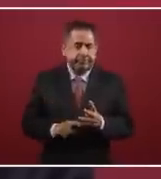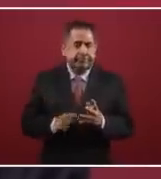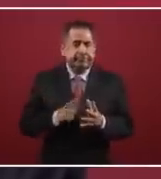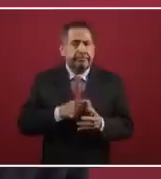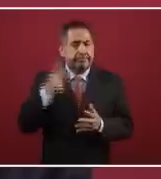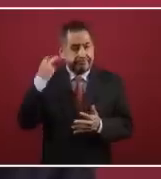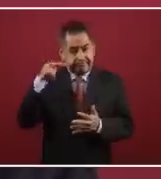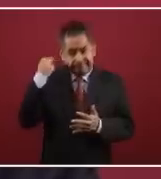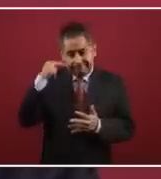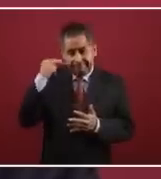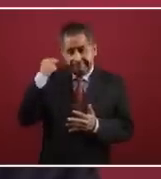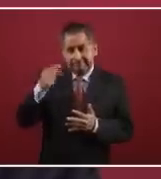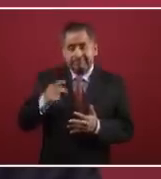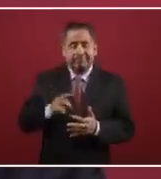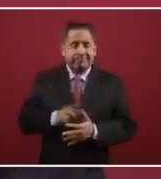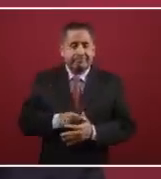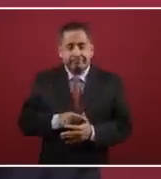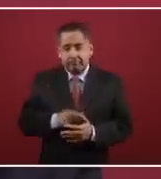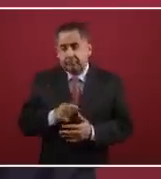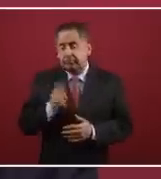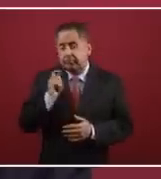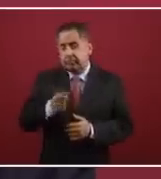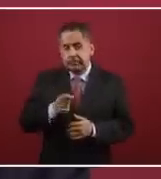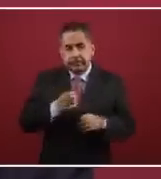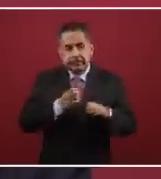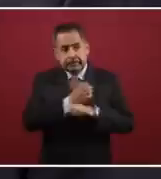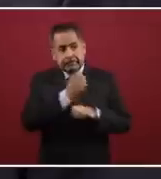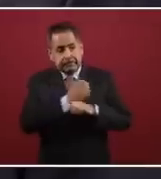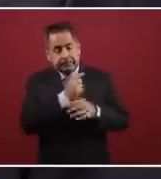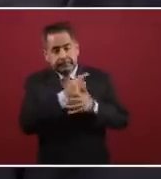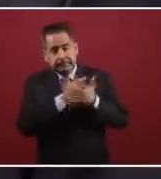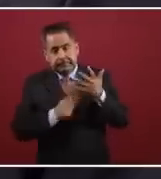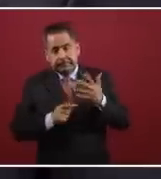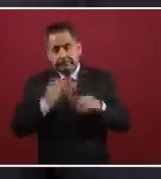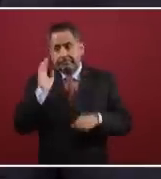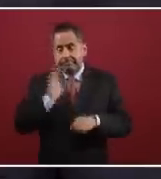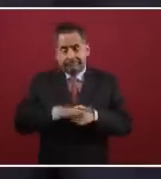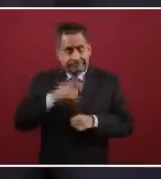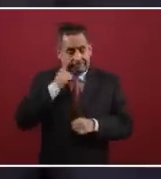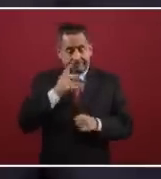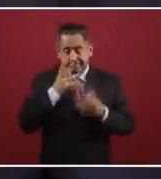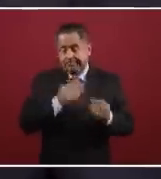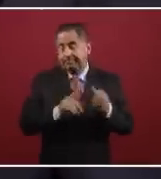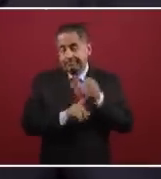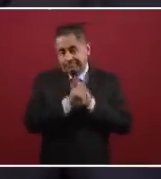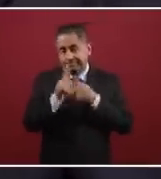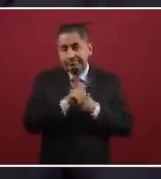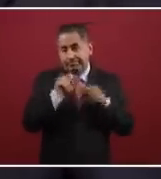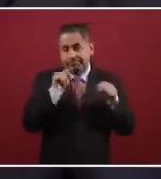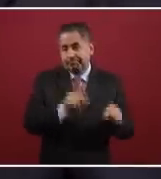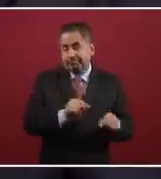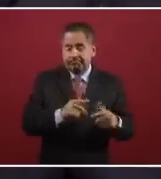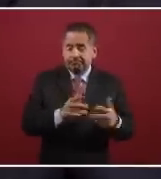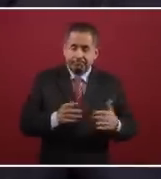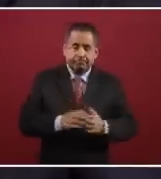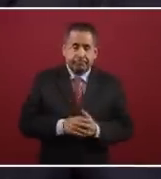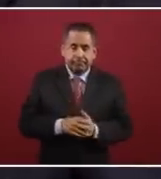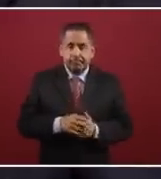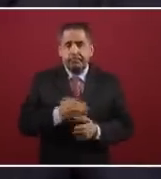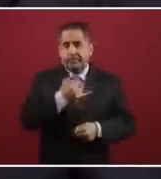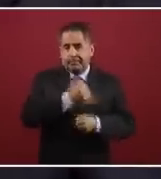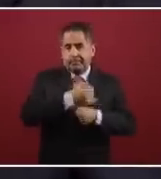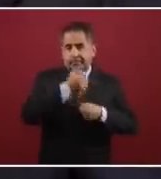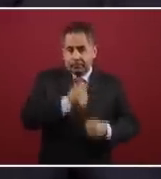como Veracruz, que son estados donde tenemos más problemas de inseguridad